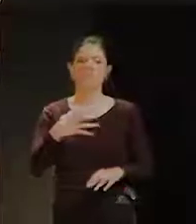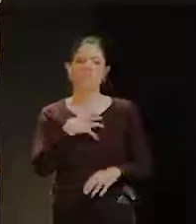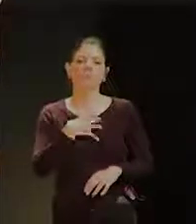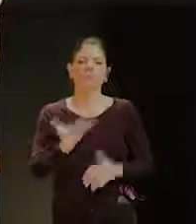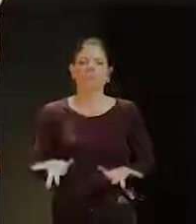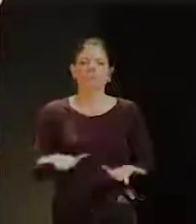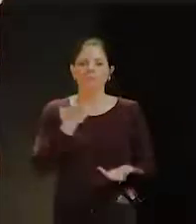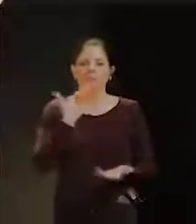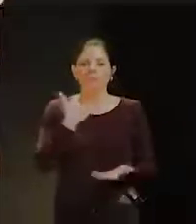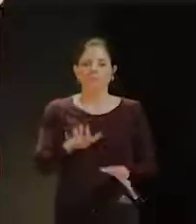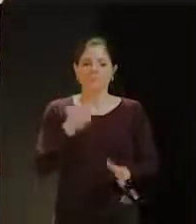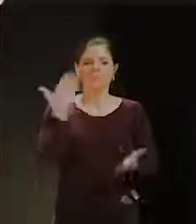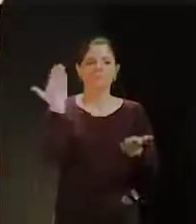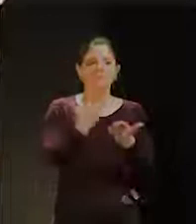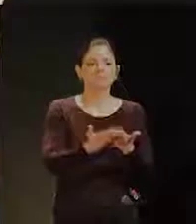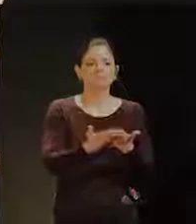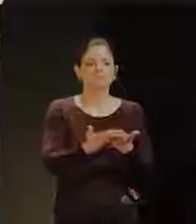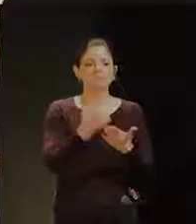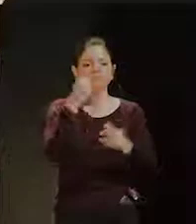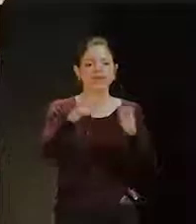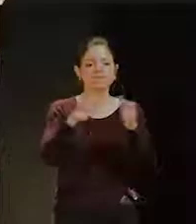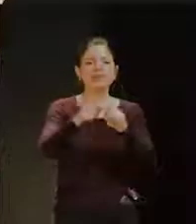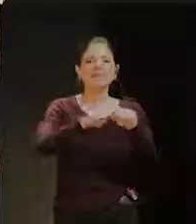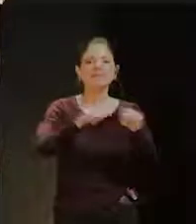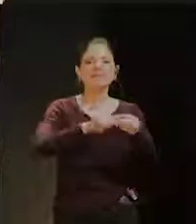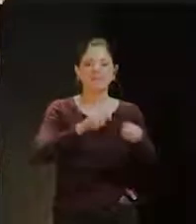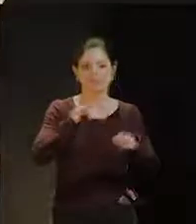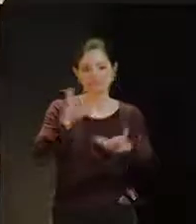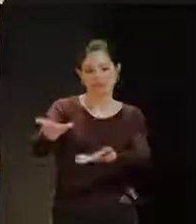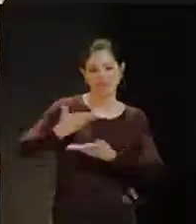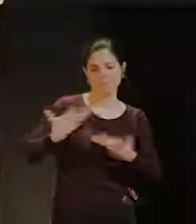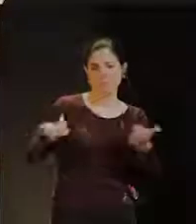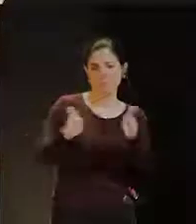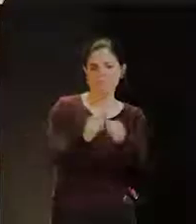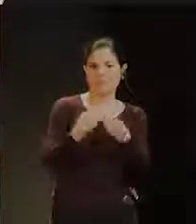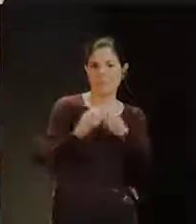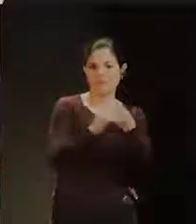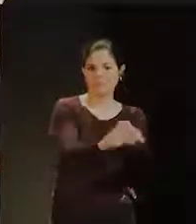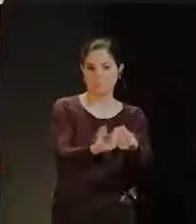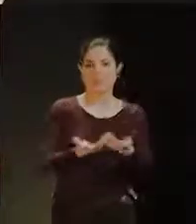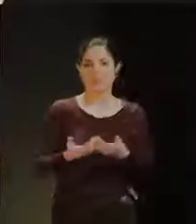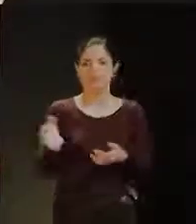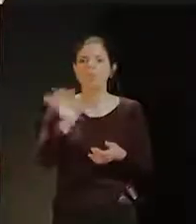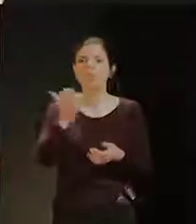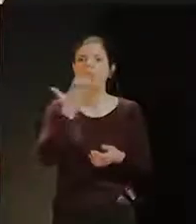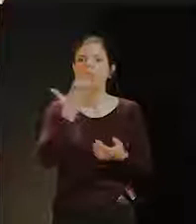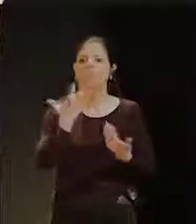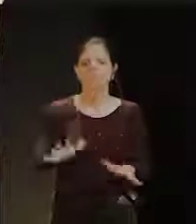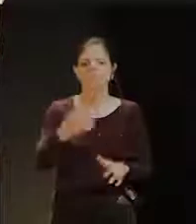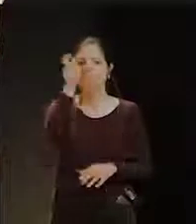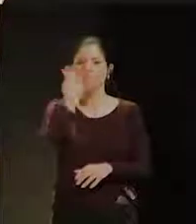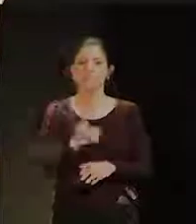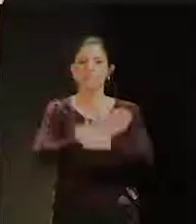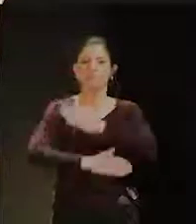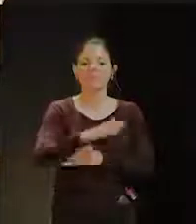pueden, por ejemplo, pedir una entrada para un ayudante o una persona para acompañarle o, por ejemplo, una